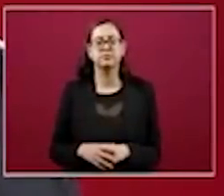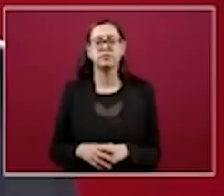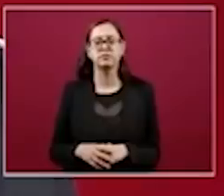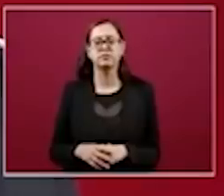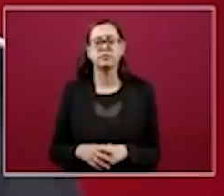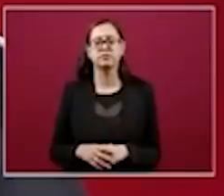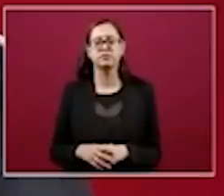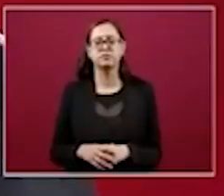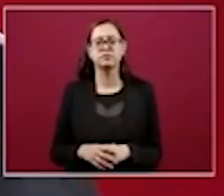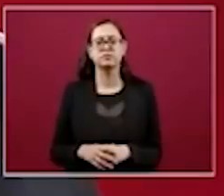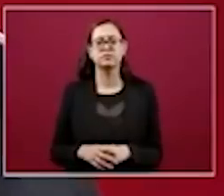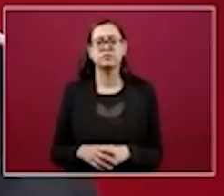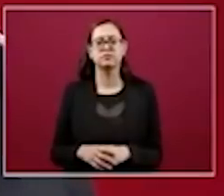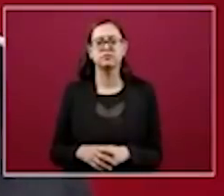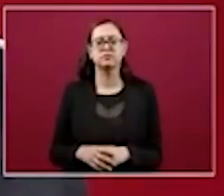todavía